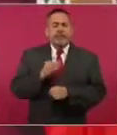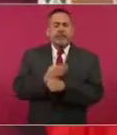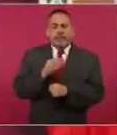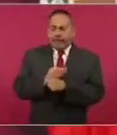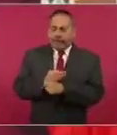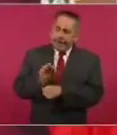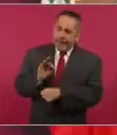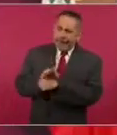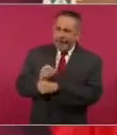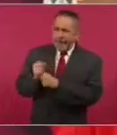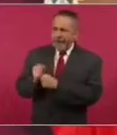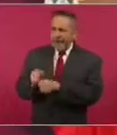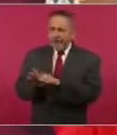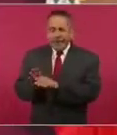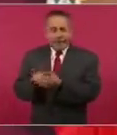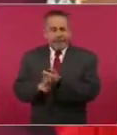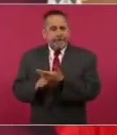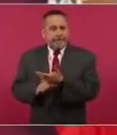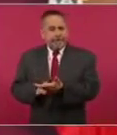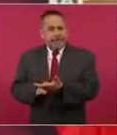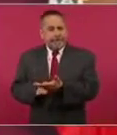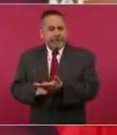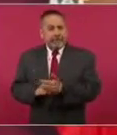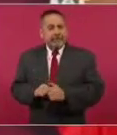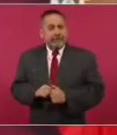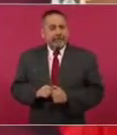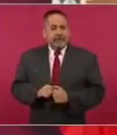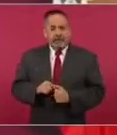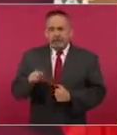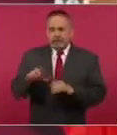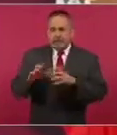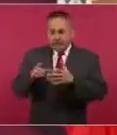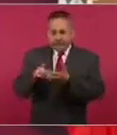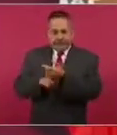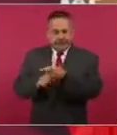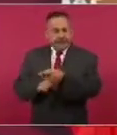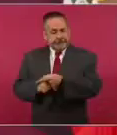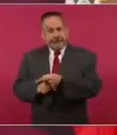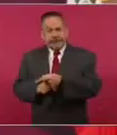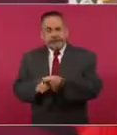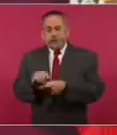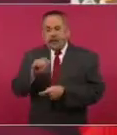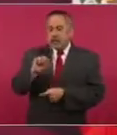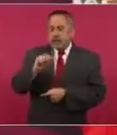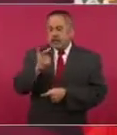el Archivo General de la Nación.